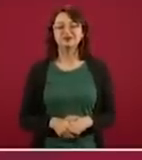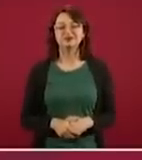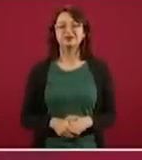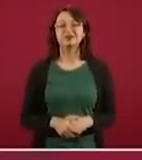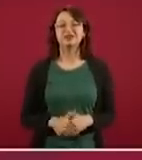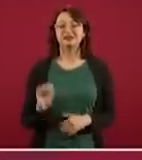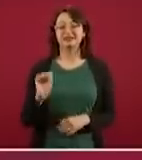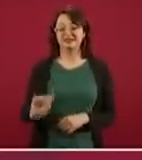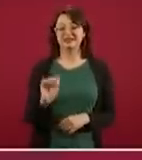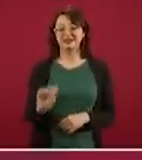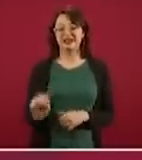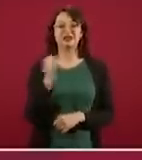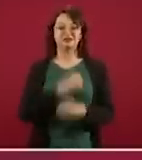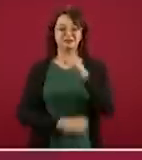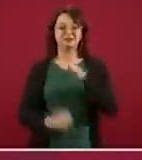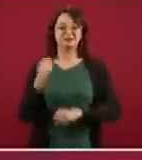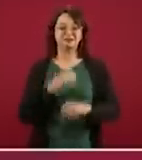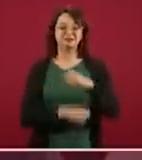El sábado, sí,